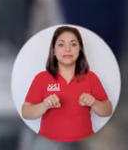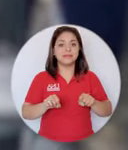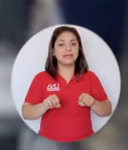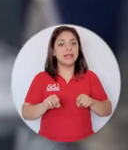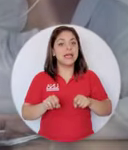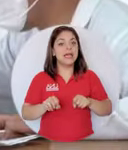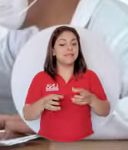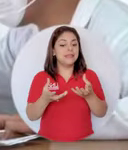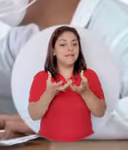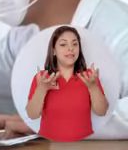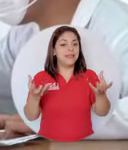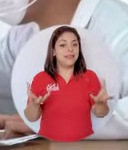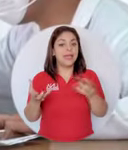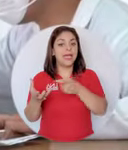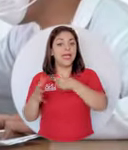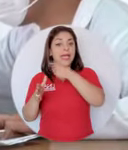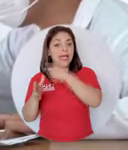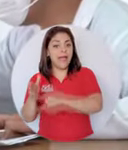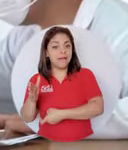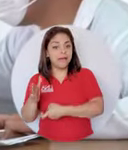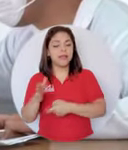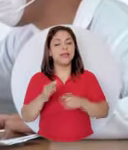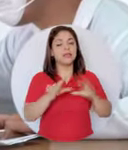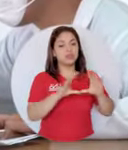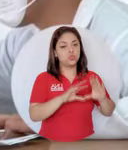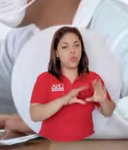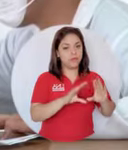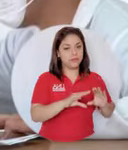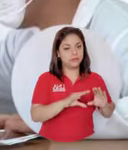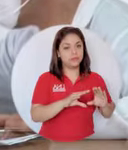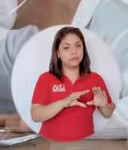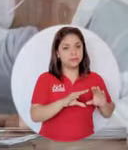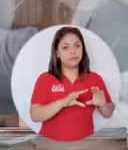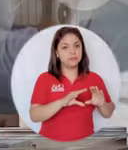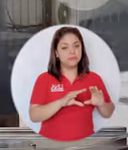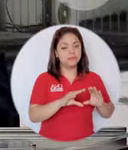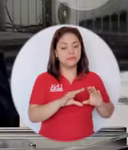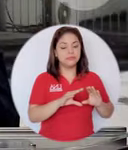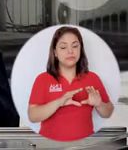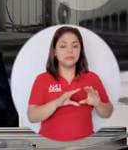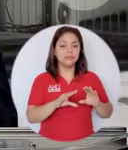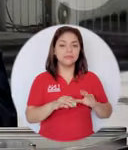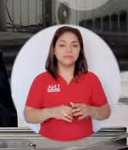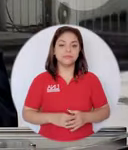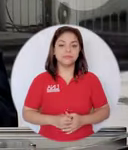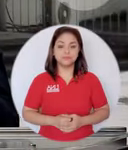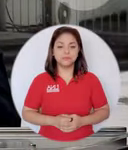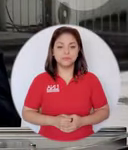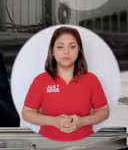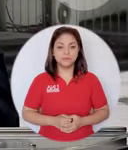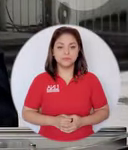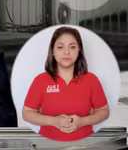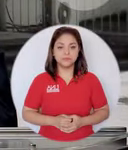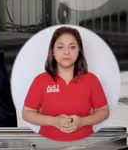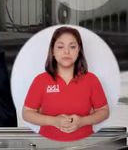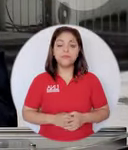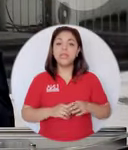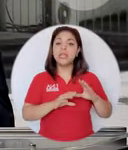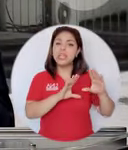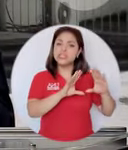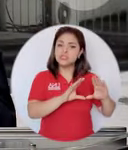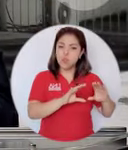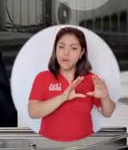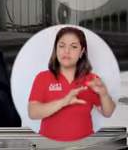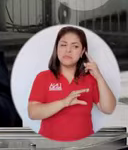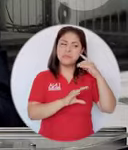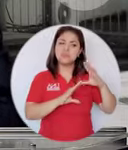dividirse en manifestaciones severas o en manifestaciones que podríamos llegar a decir que podemos sobrellevar en la vida. No